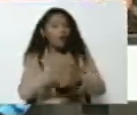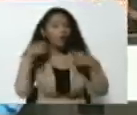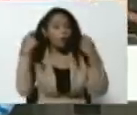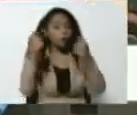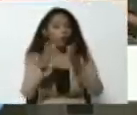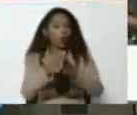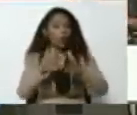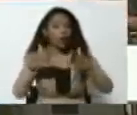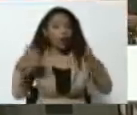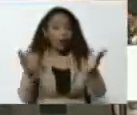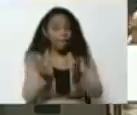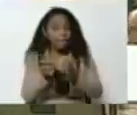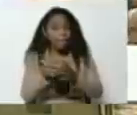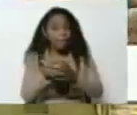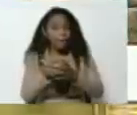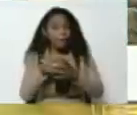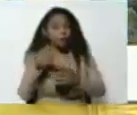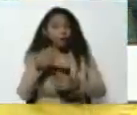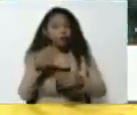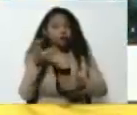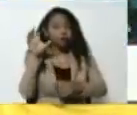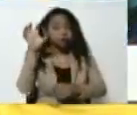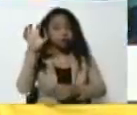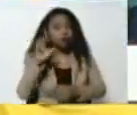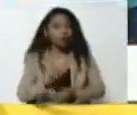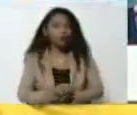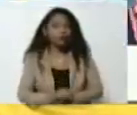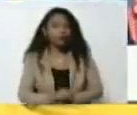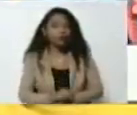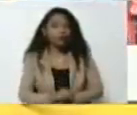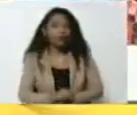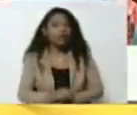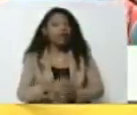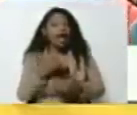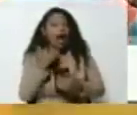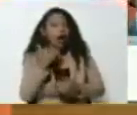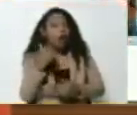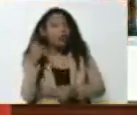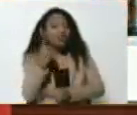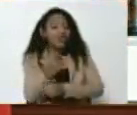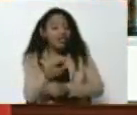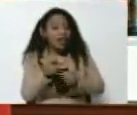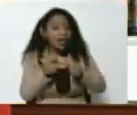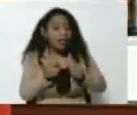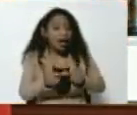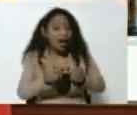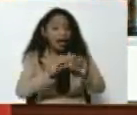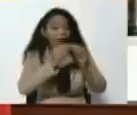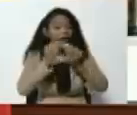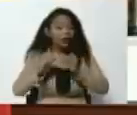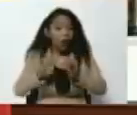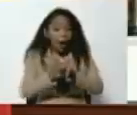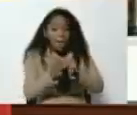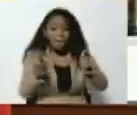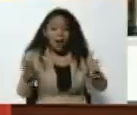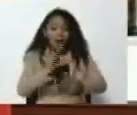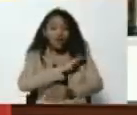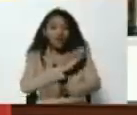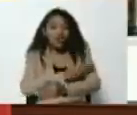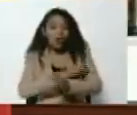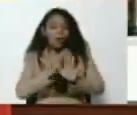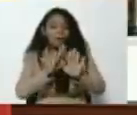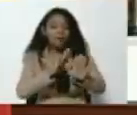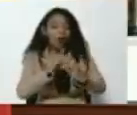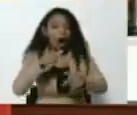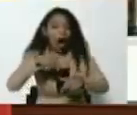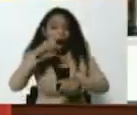polo patriótico. Si algo debe quedar consolidado, ampliado y fortalecido en el año de